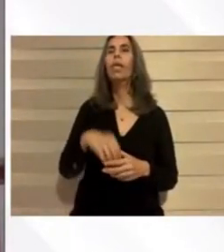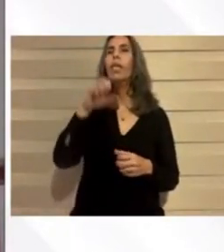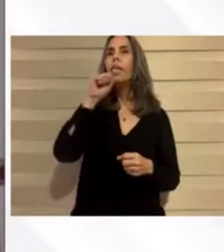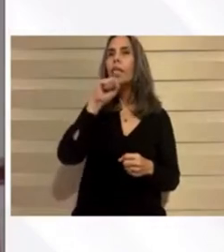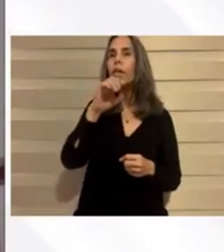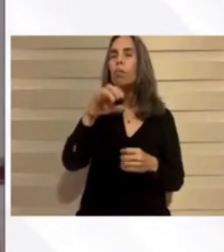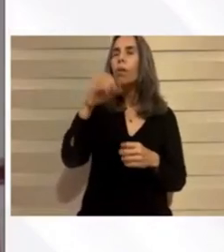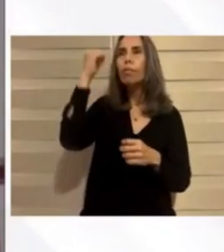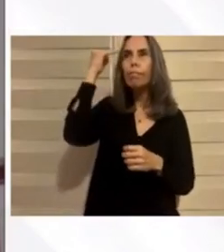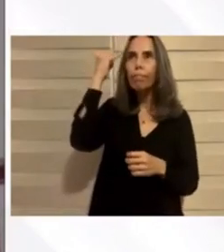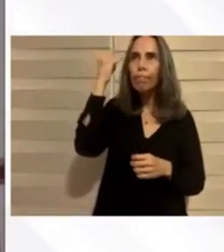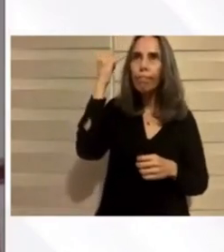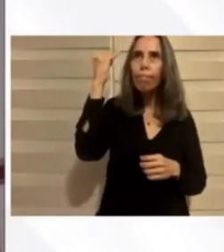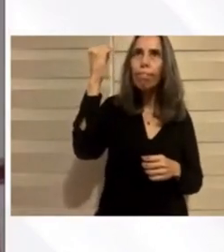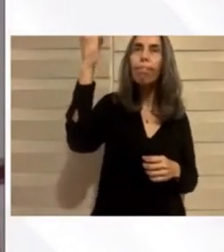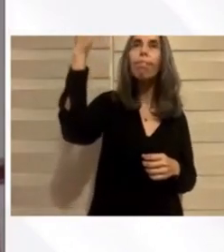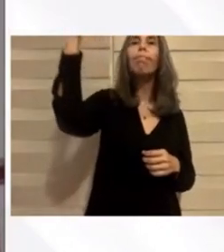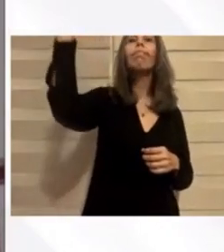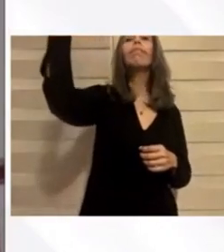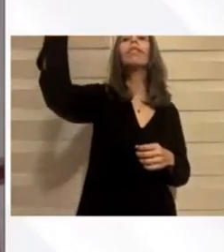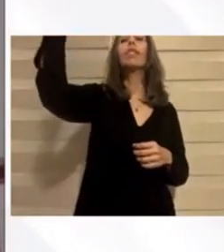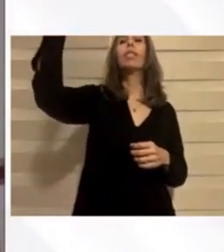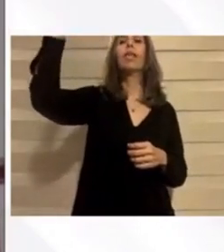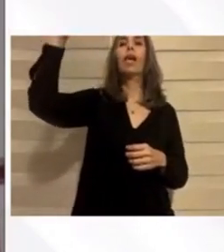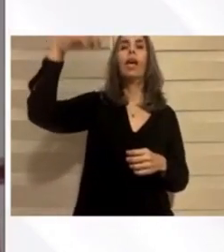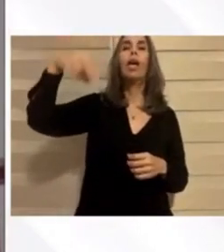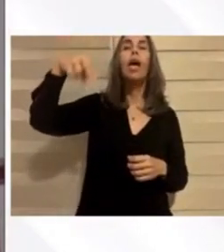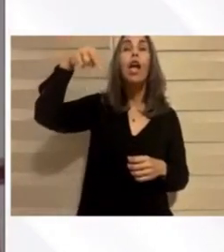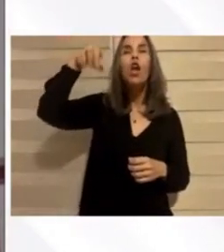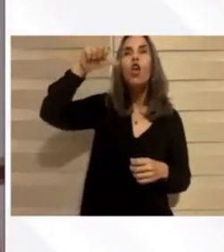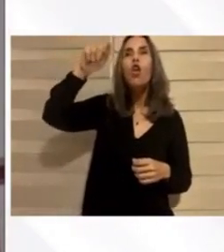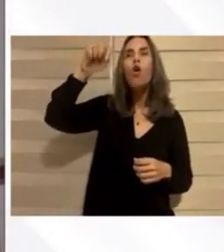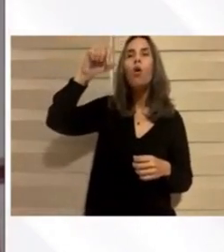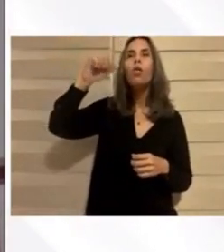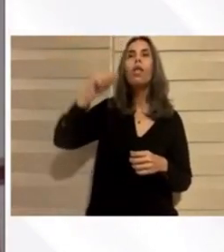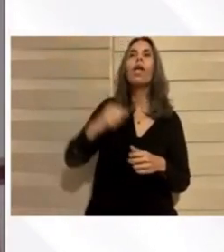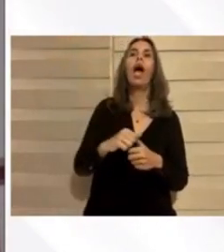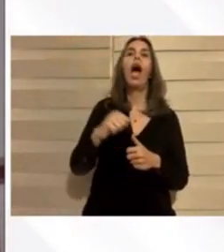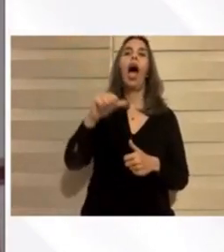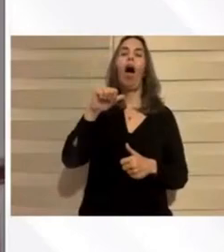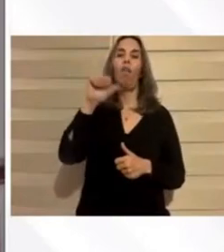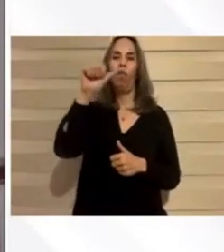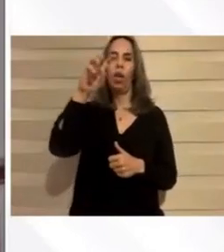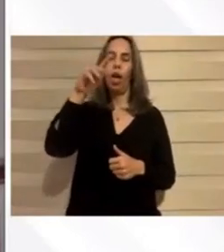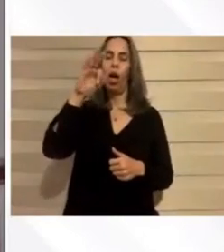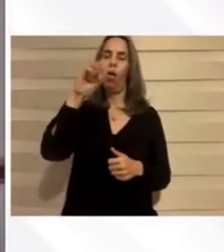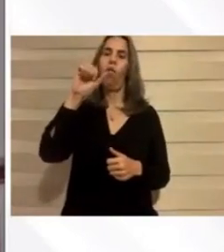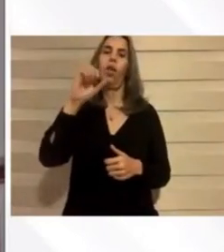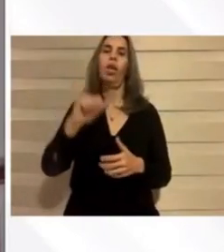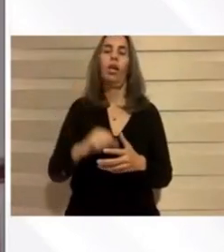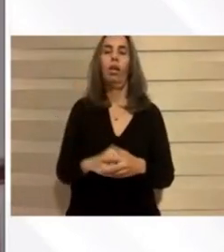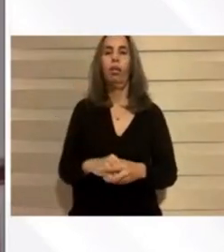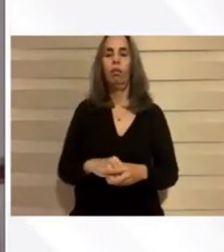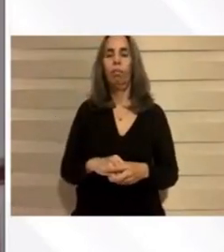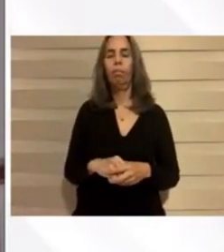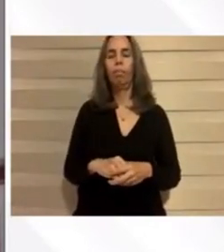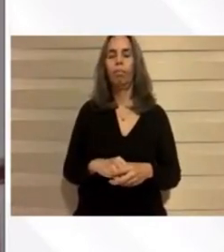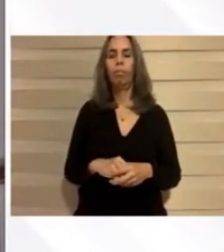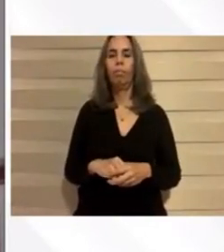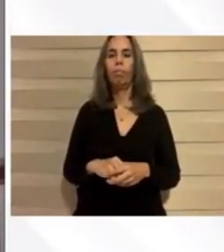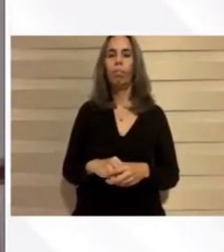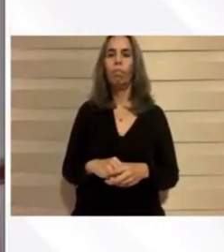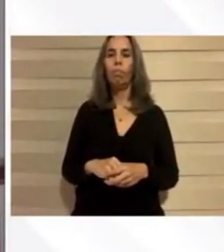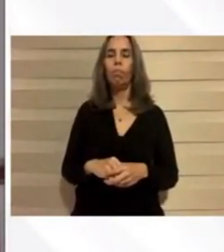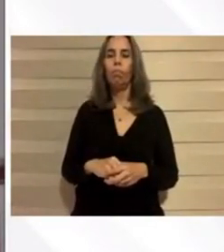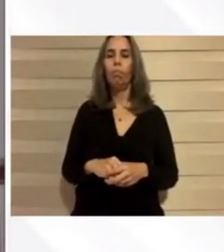como el norte de África, en esa cultura denominada cultura del Magreb,